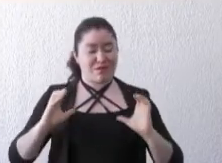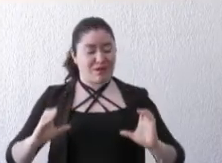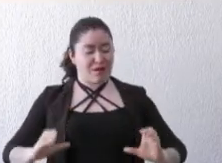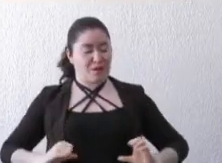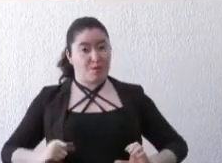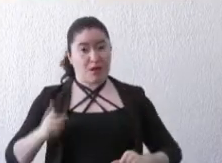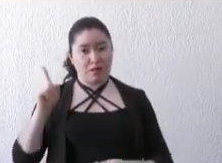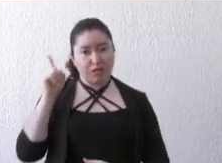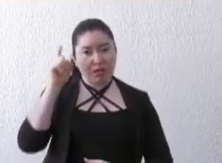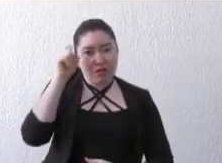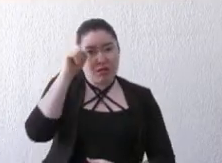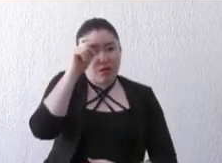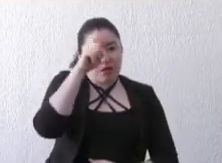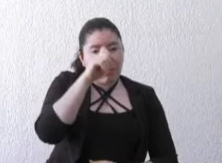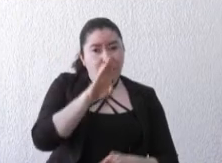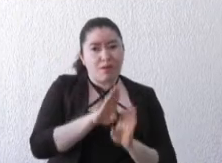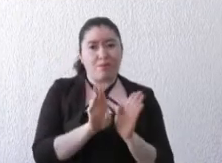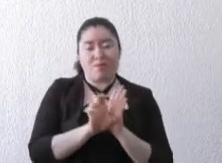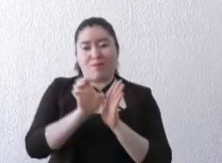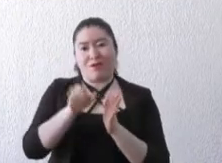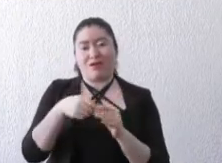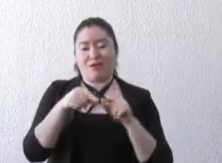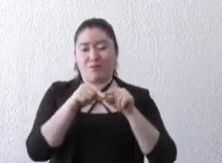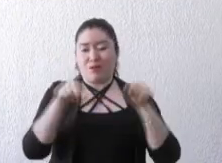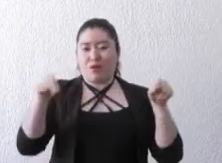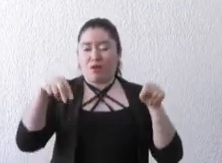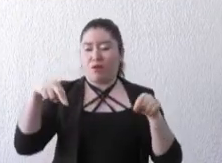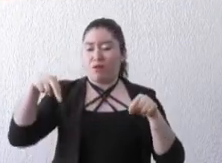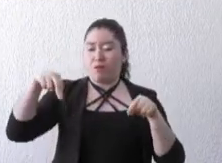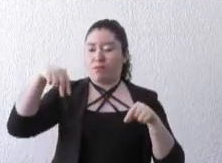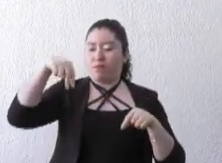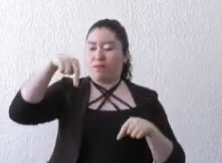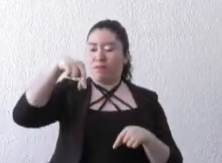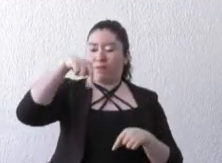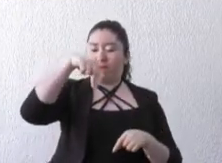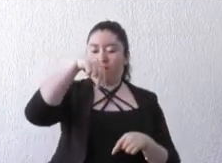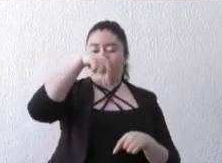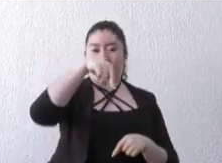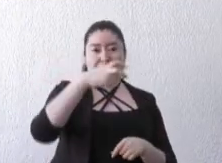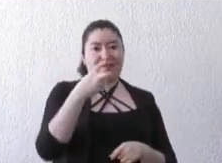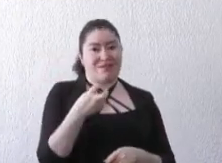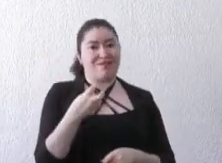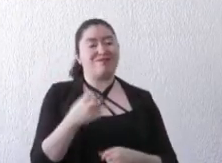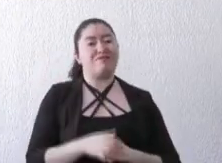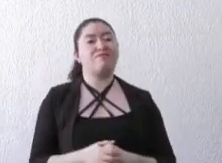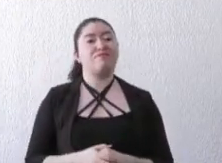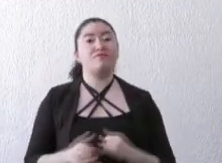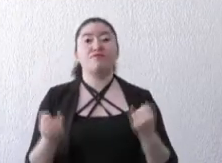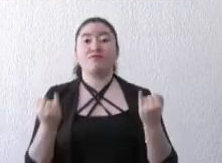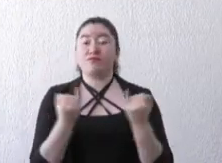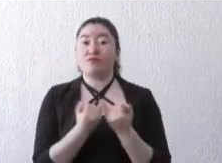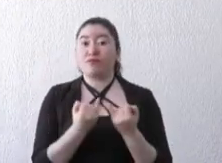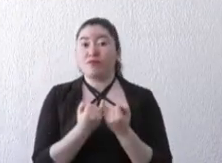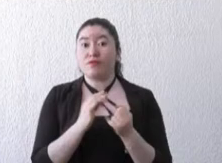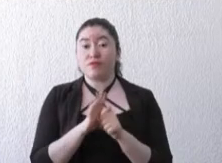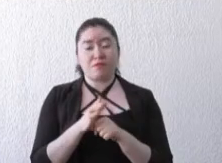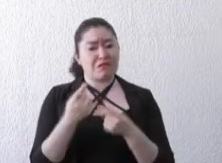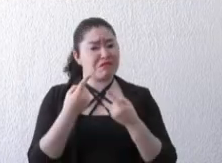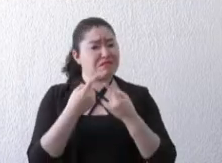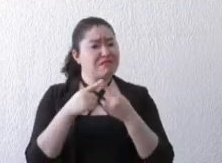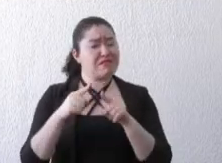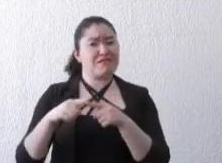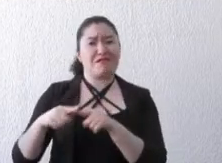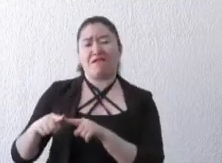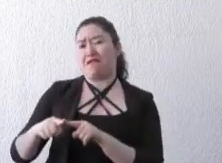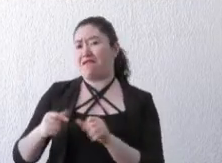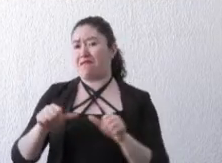que tienen que ver con caminar en soga. Es decir, va a tener una oferta muy amplia, especializada en artes escénicas,